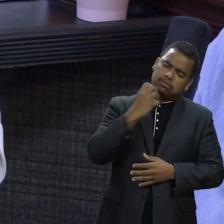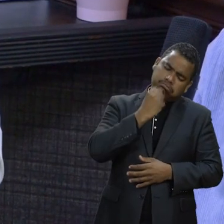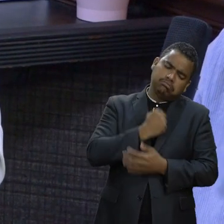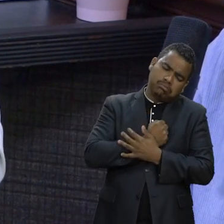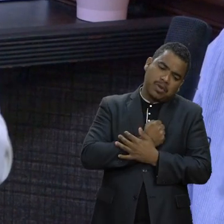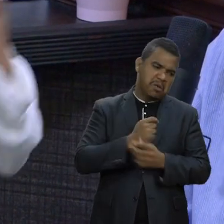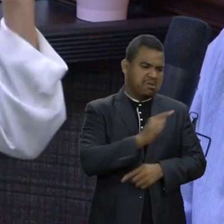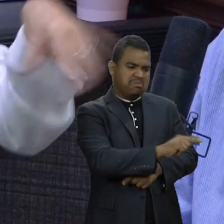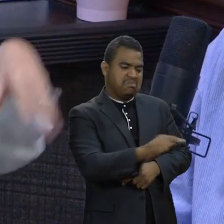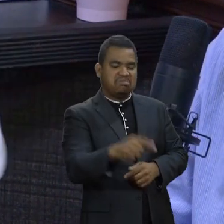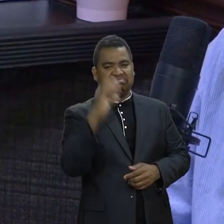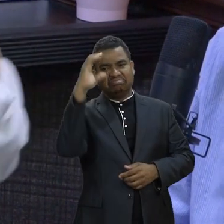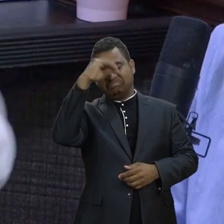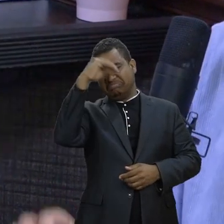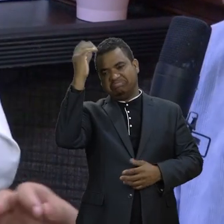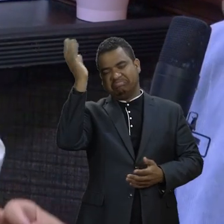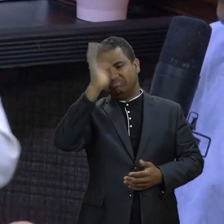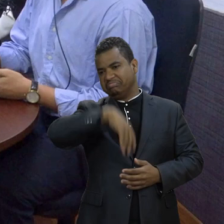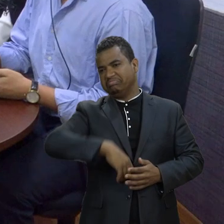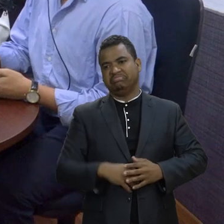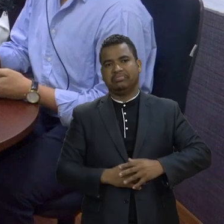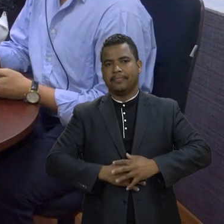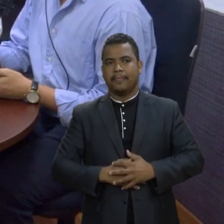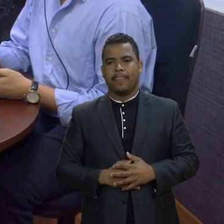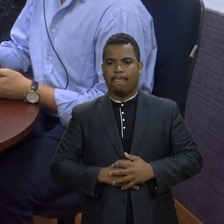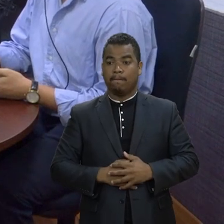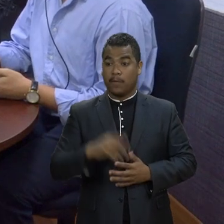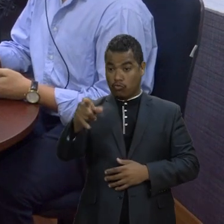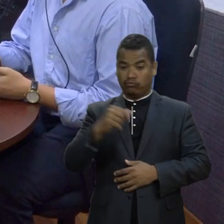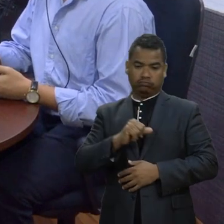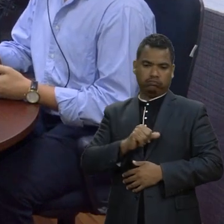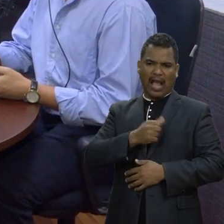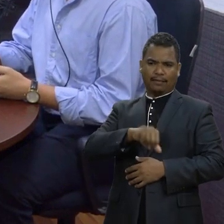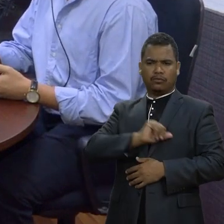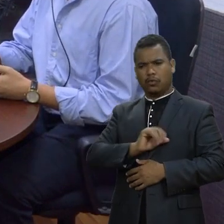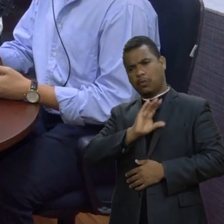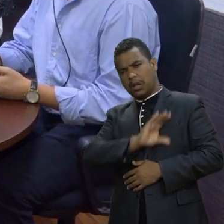acuerden. O sea, que no quiero ser recordada, no me importa. ¿Su cualidad más destacada?